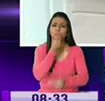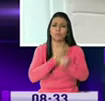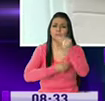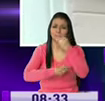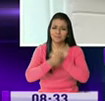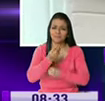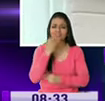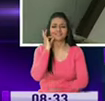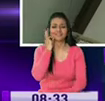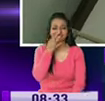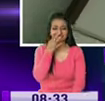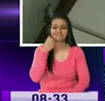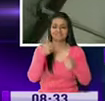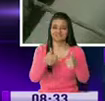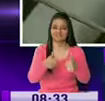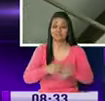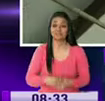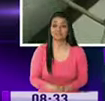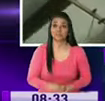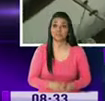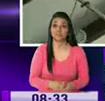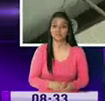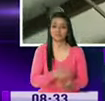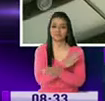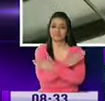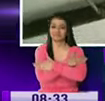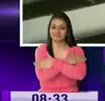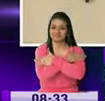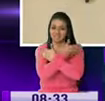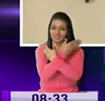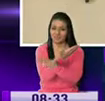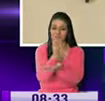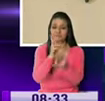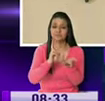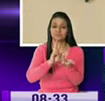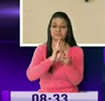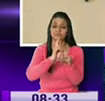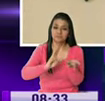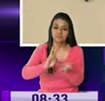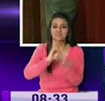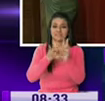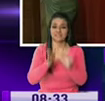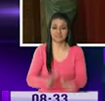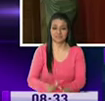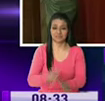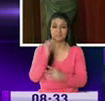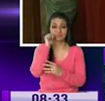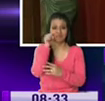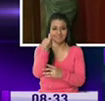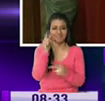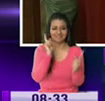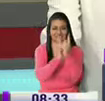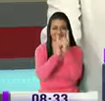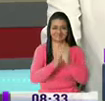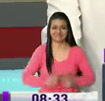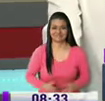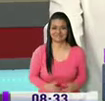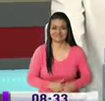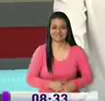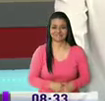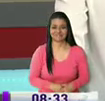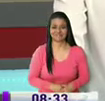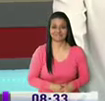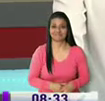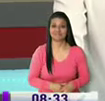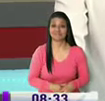es realmente espectacular. Así que mi abrazo grande, siempre con ustedes y mañana nos estamos viendo. Y